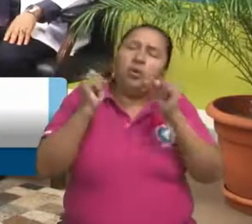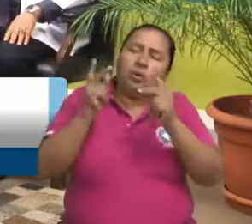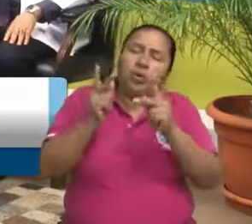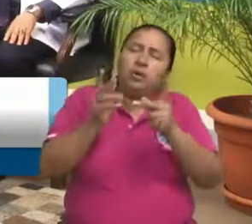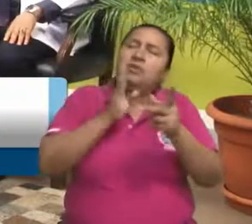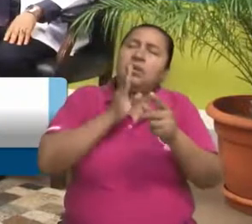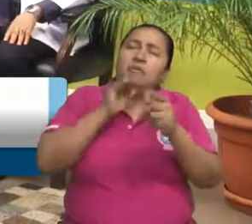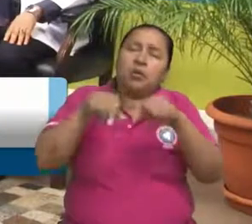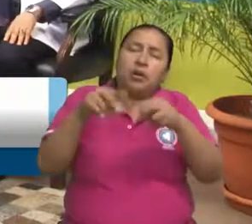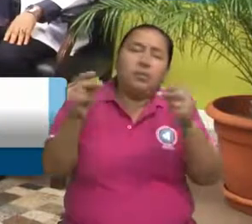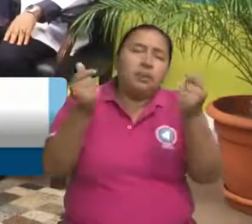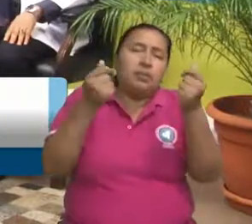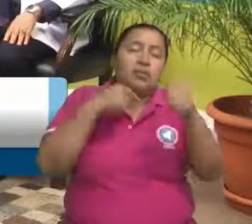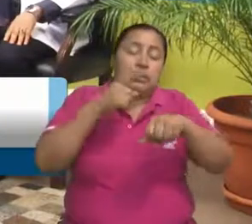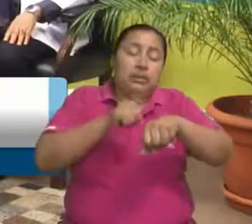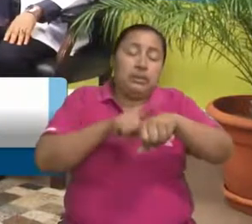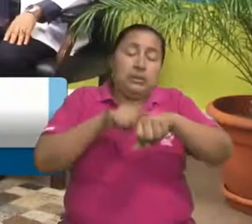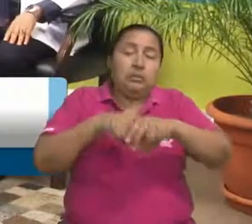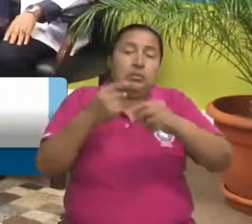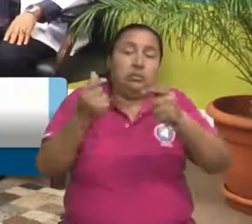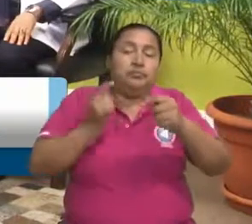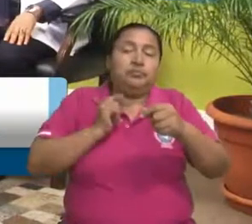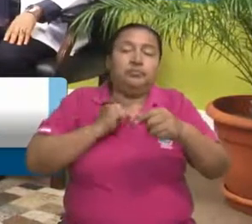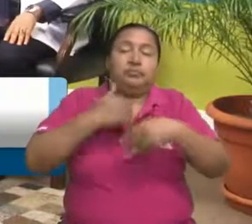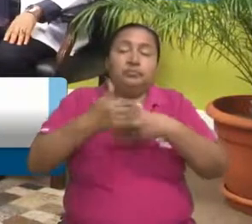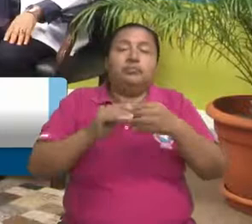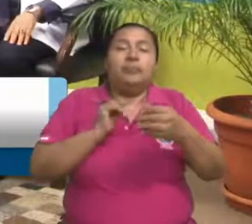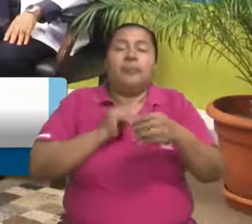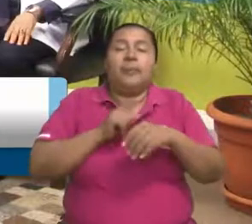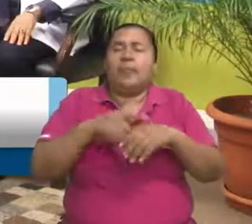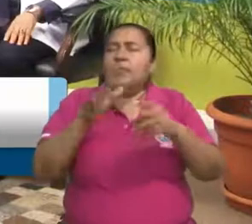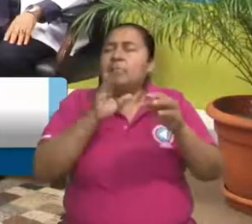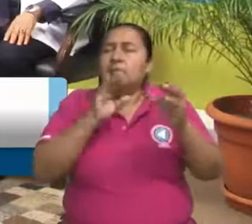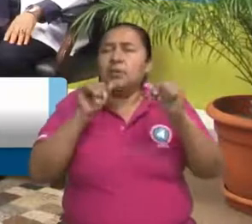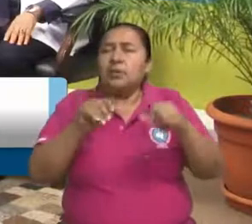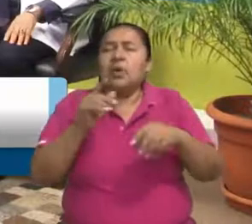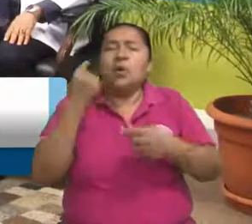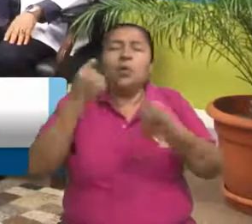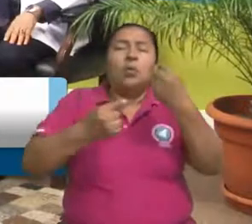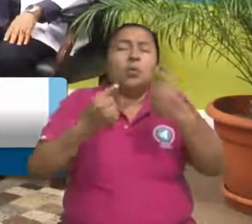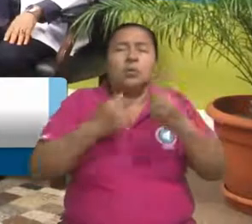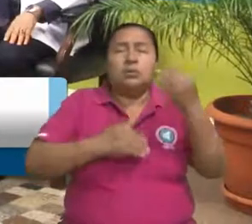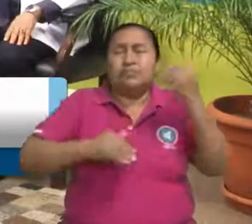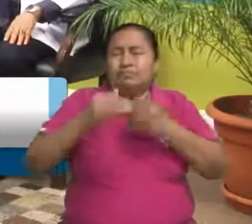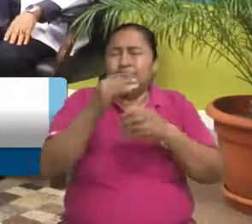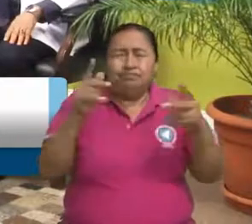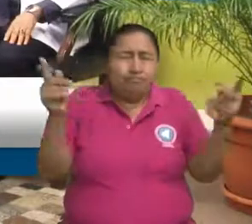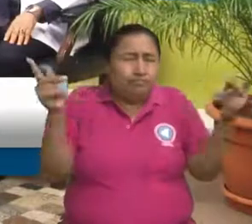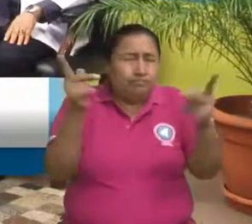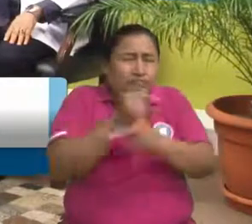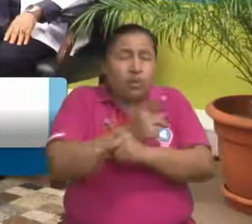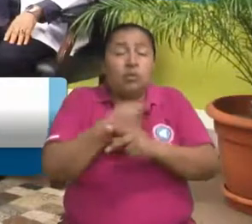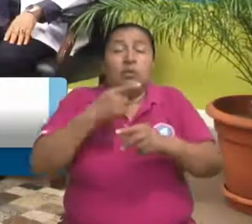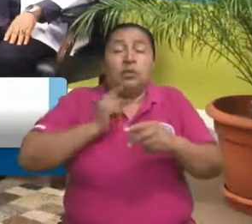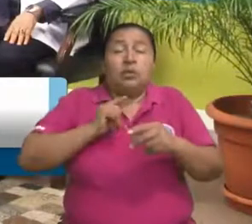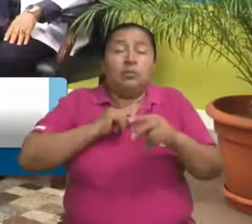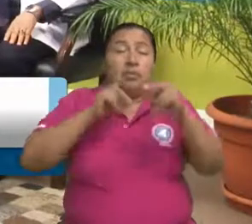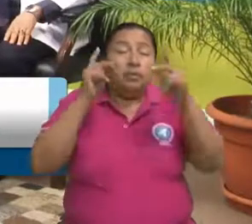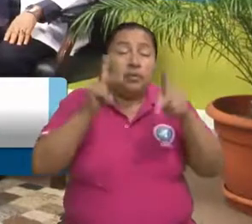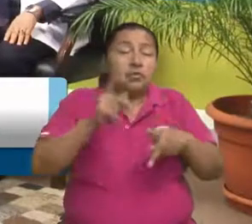hablemos rápidamente, doctor. Ya el tiempo nos consume. ¿Cuáles son los casos más graves cuando tenemos una